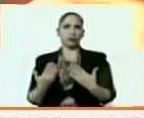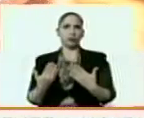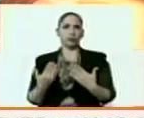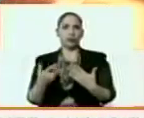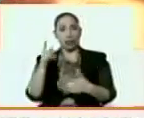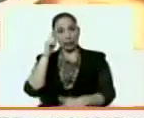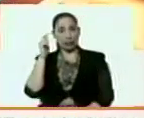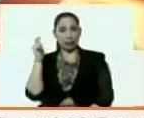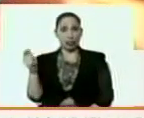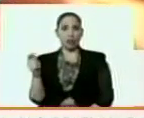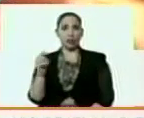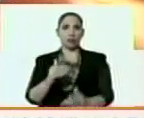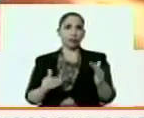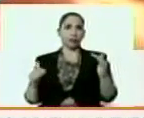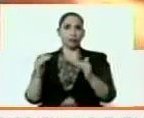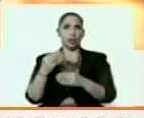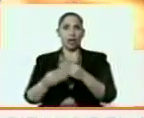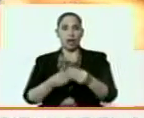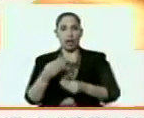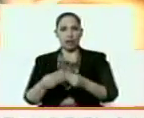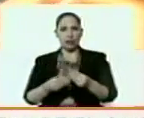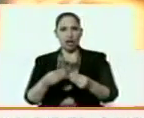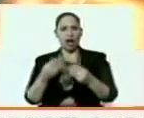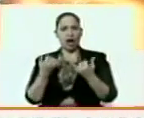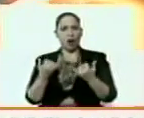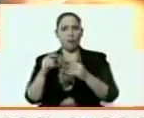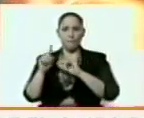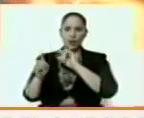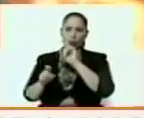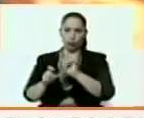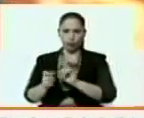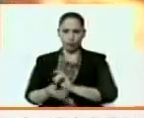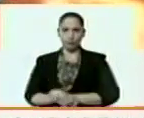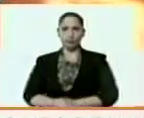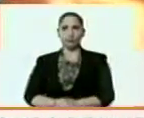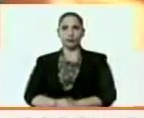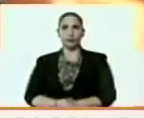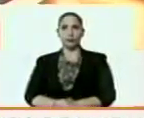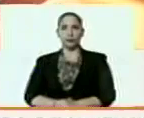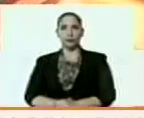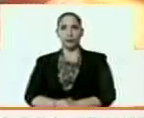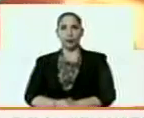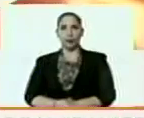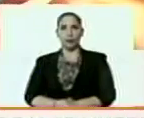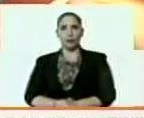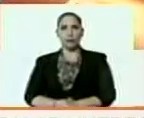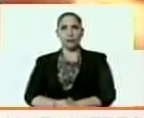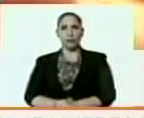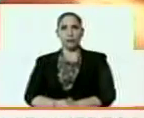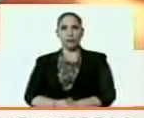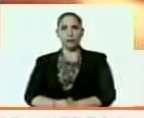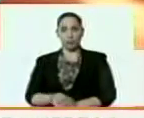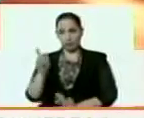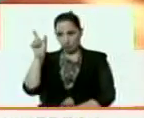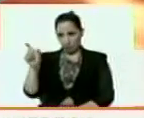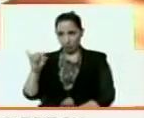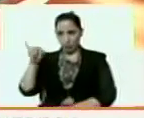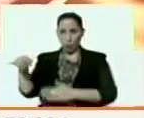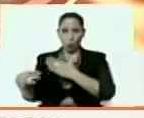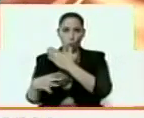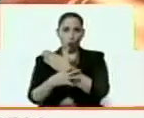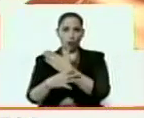del alter ego que hace José Ignacio Hernández. Ahora, la pregunta es la siguiente. Si el señor Guaidó